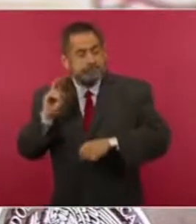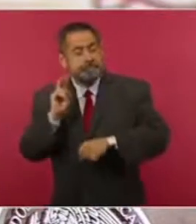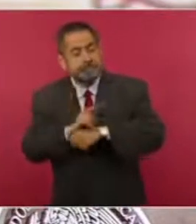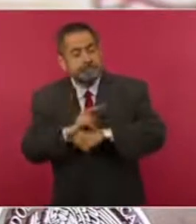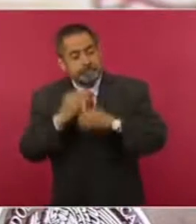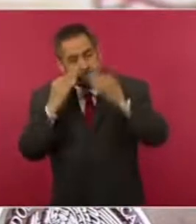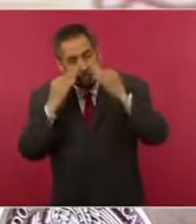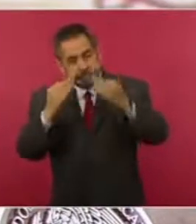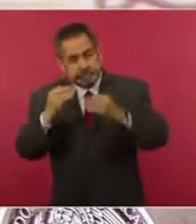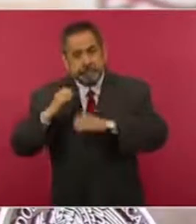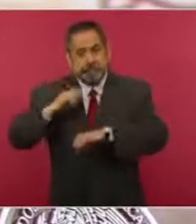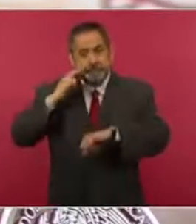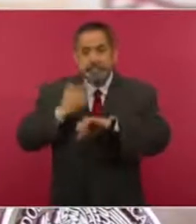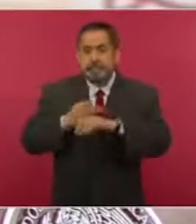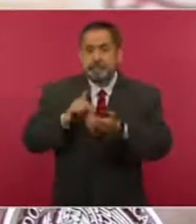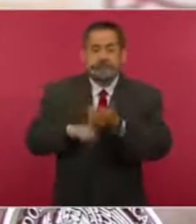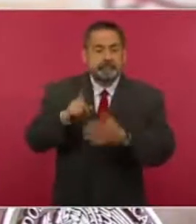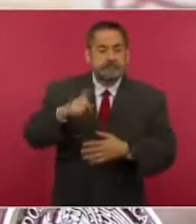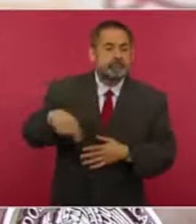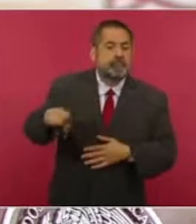los encargados de